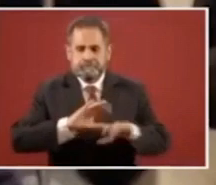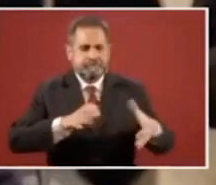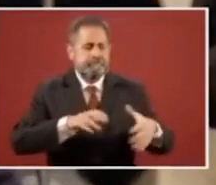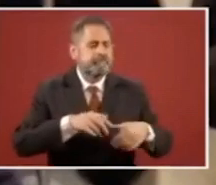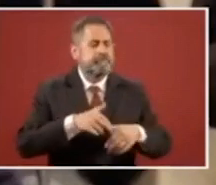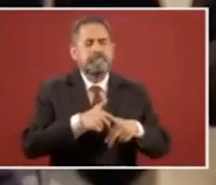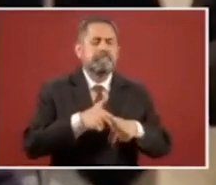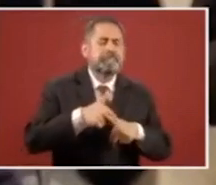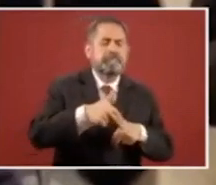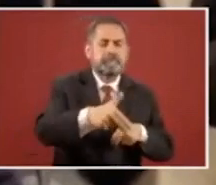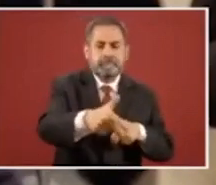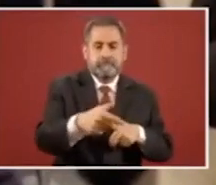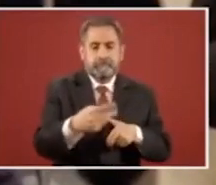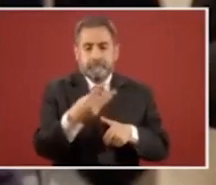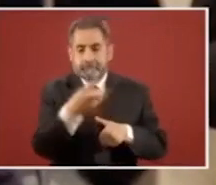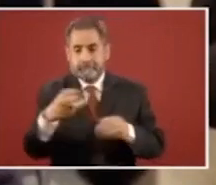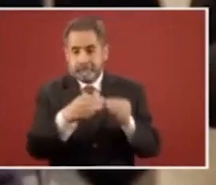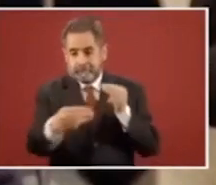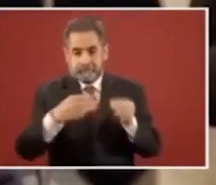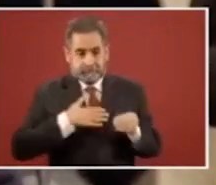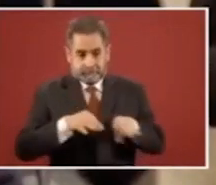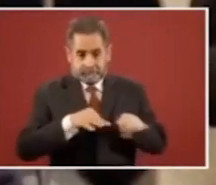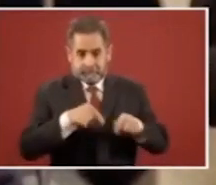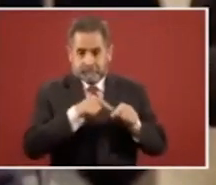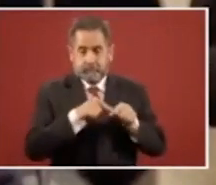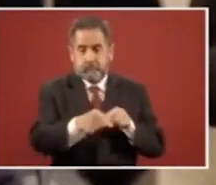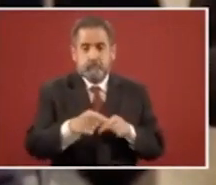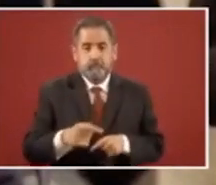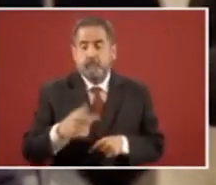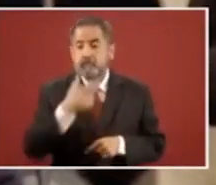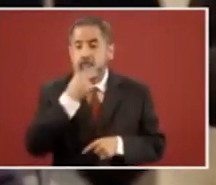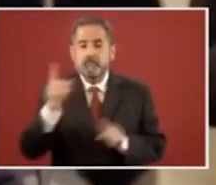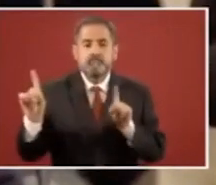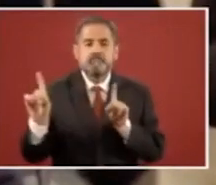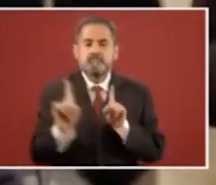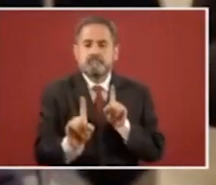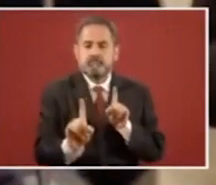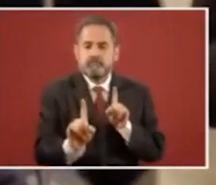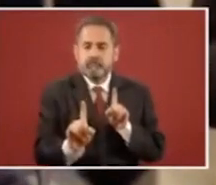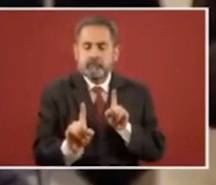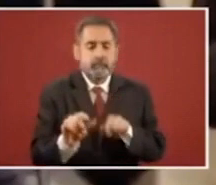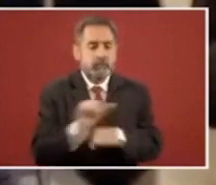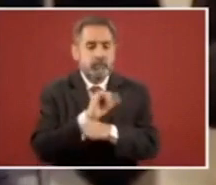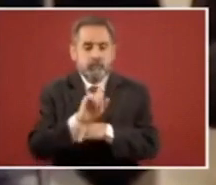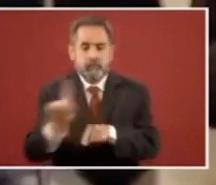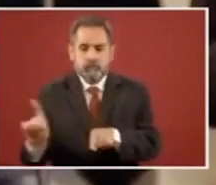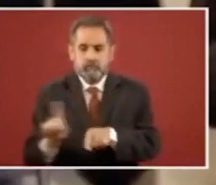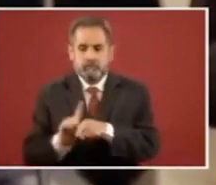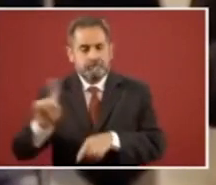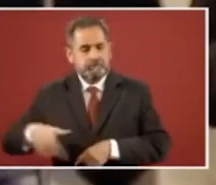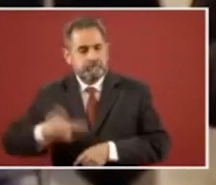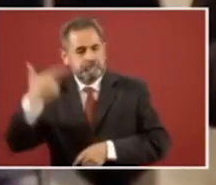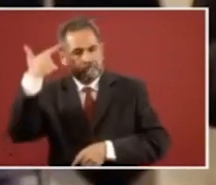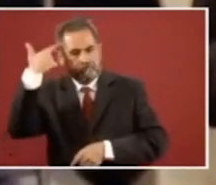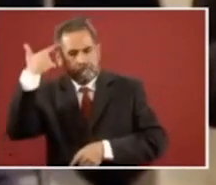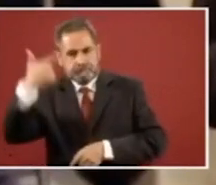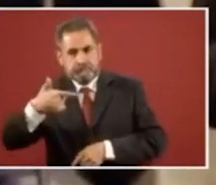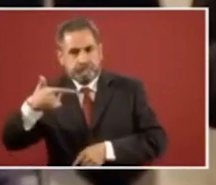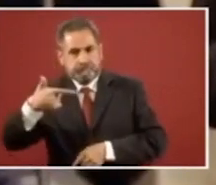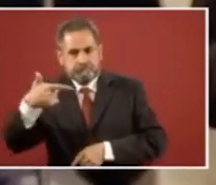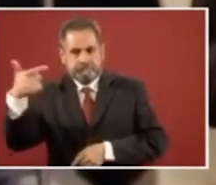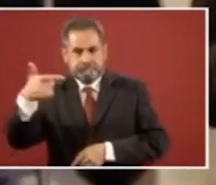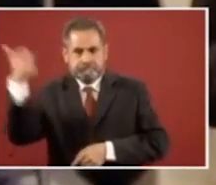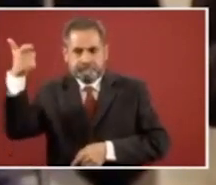a 300 metros del estudio de grabación mío, un sujeto me esperaba en la banqueta detrás de un auto, puso una pistola en mi cabeza y